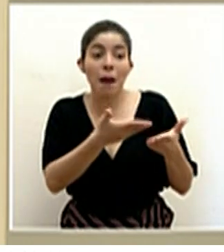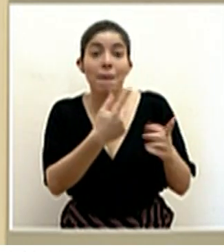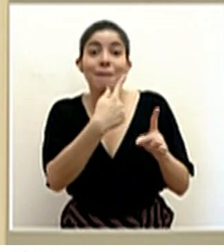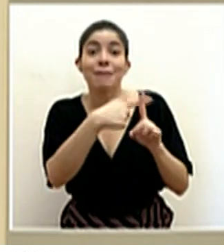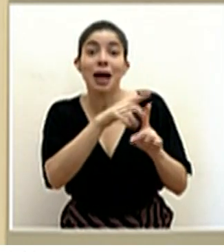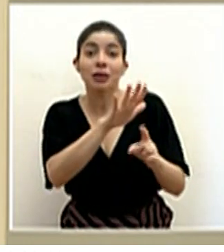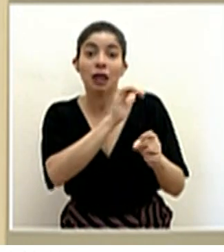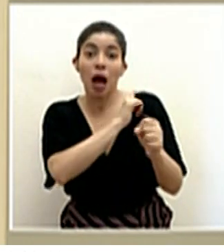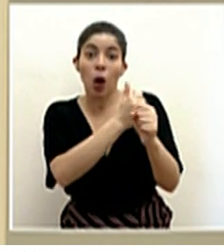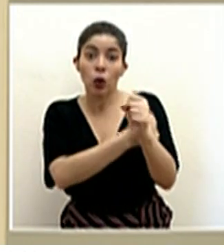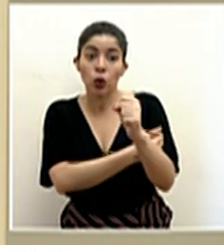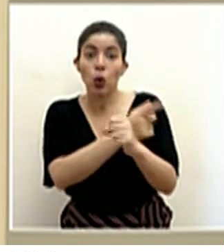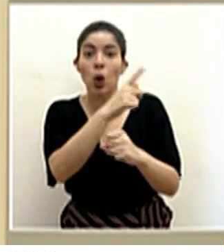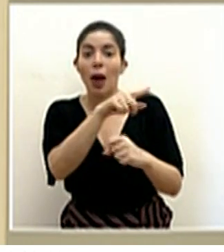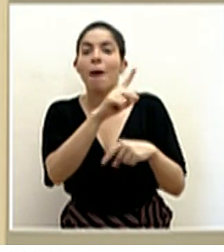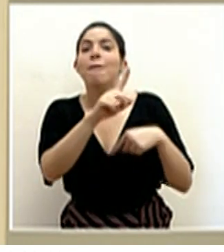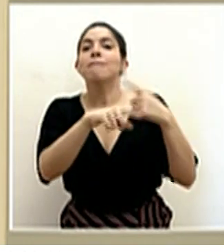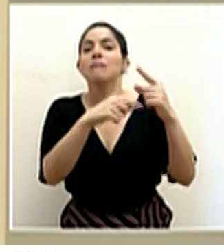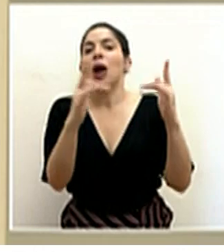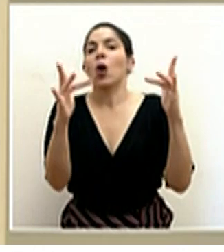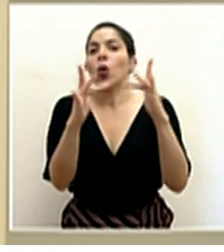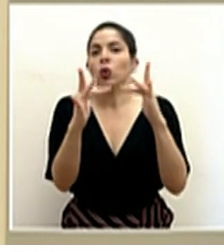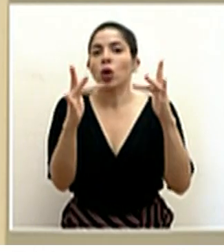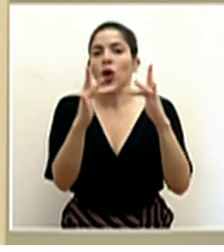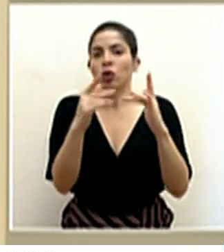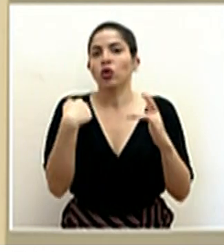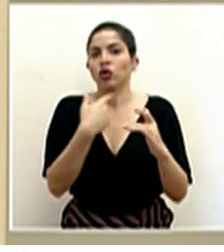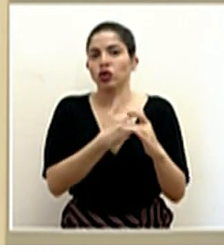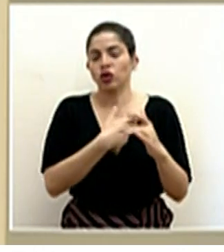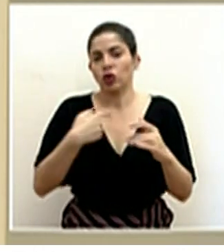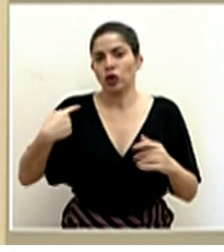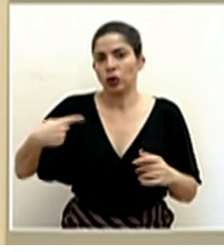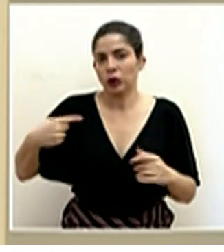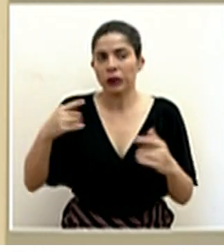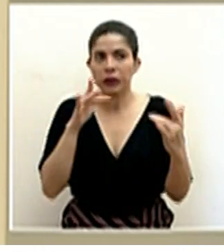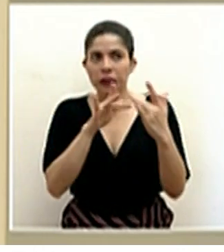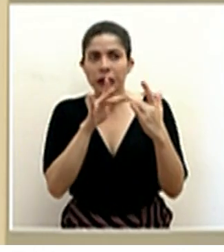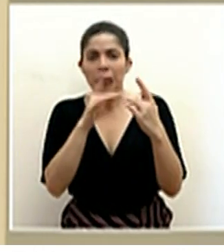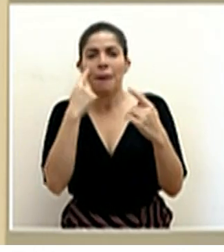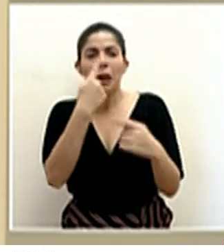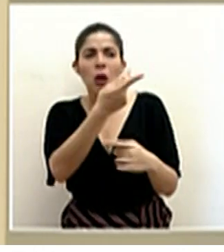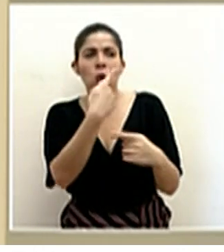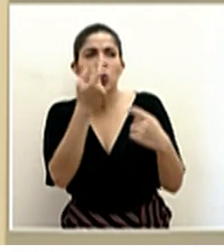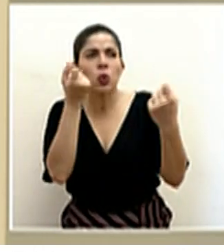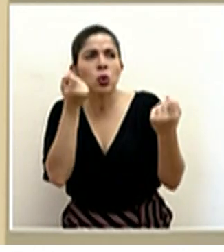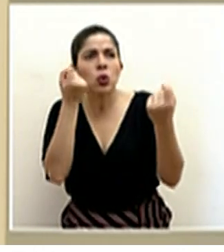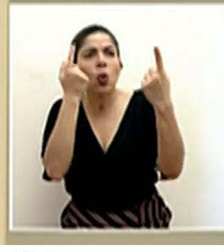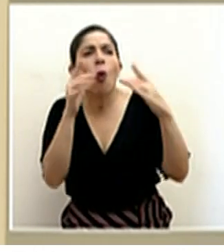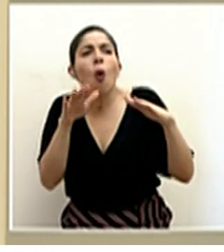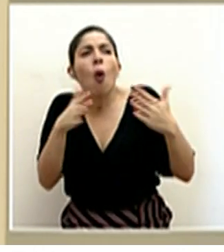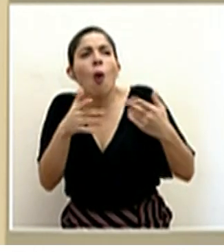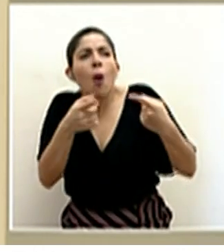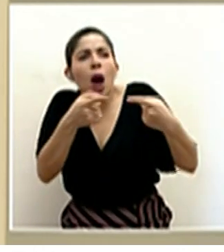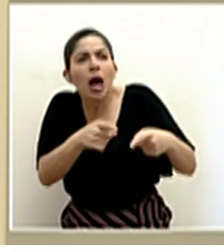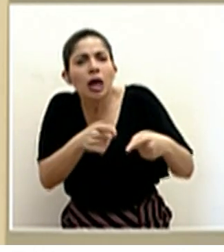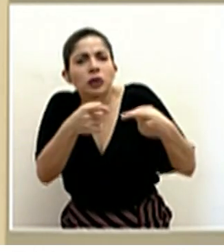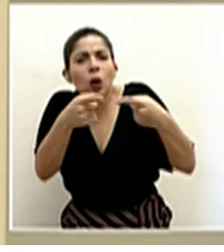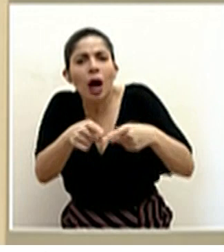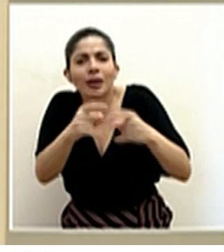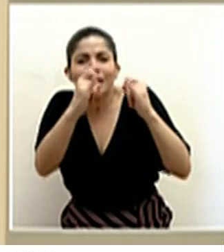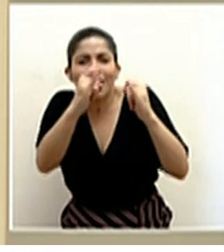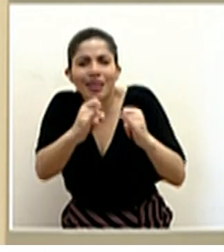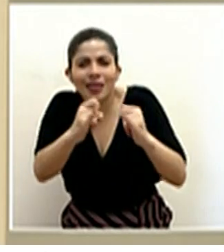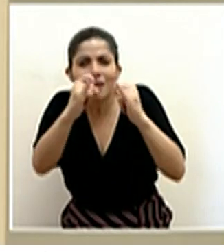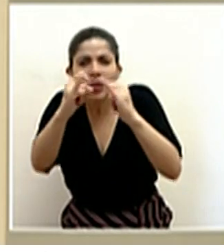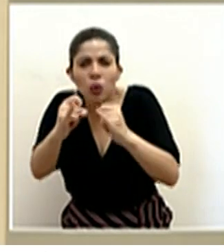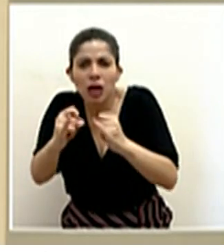autoridades, van a estar en contacto permanente con nosotros también para entender la casuística. Cada caso particular